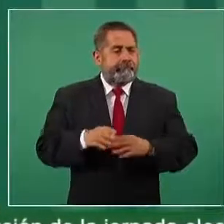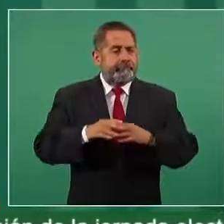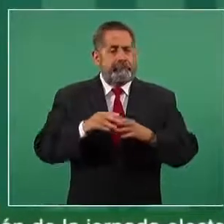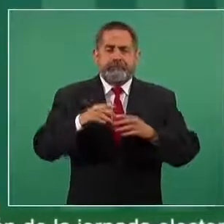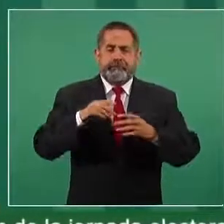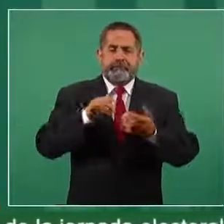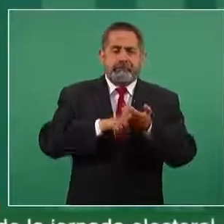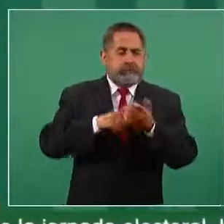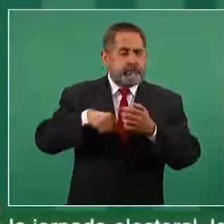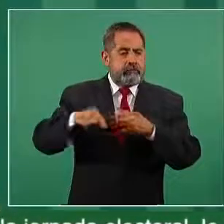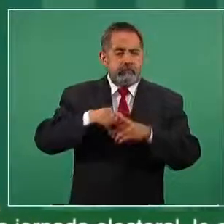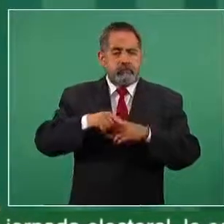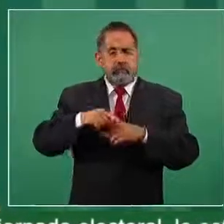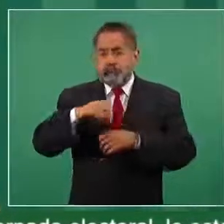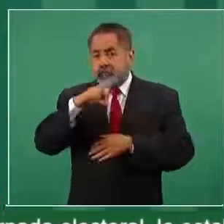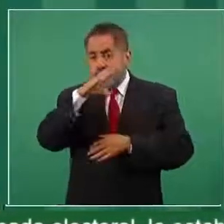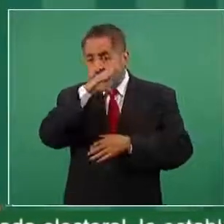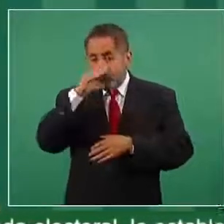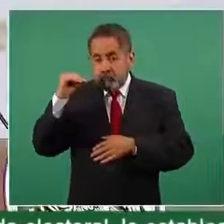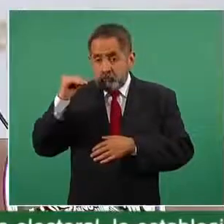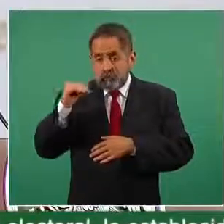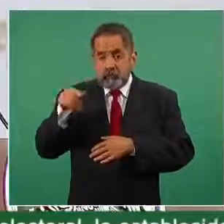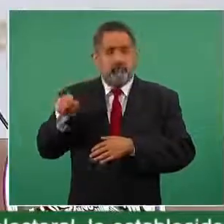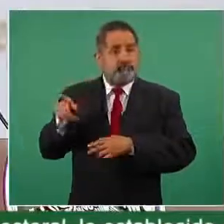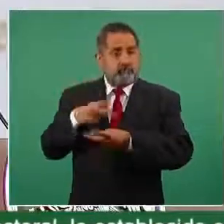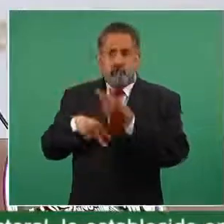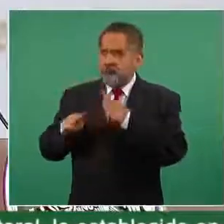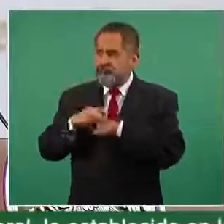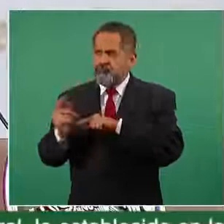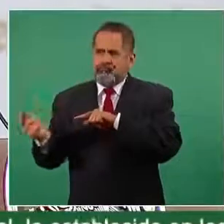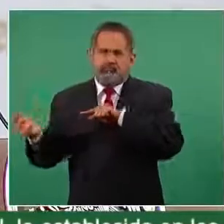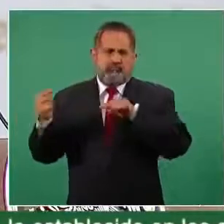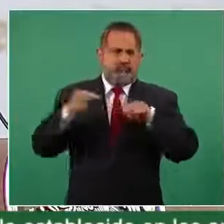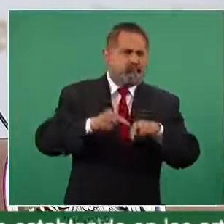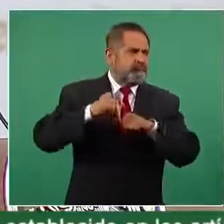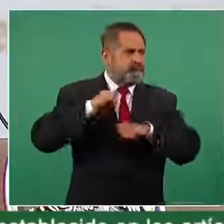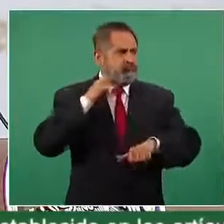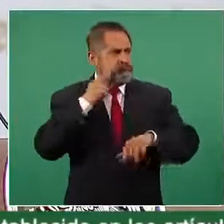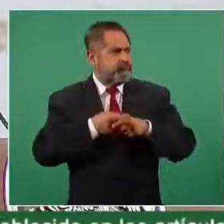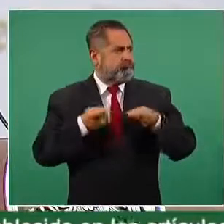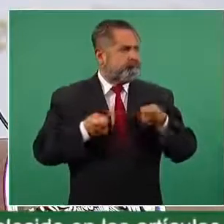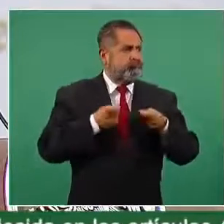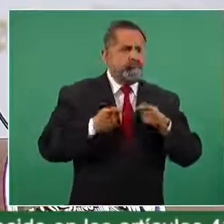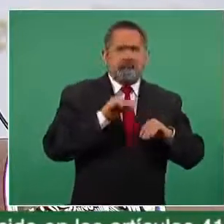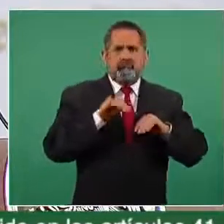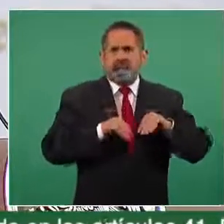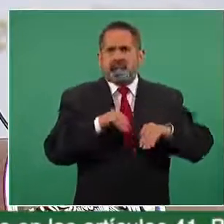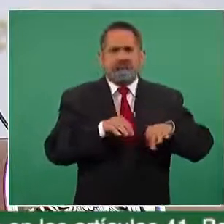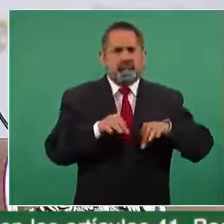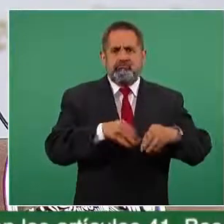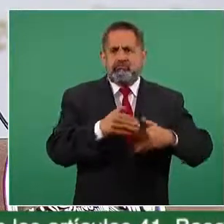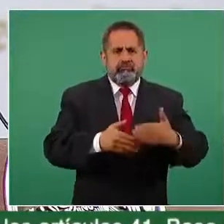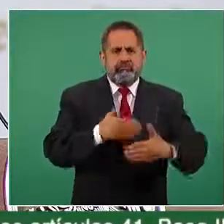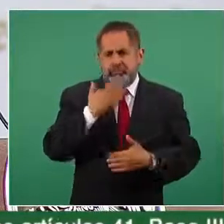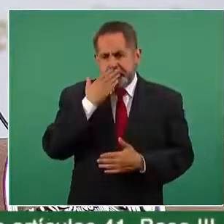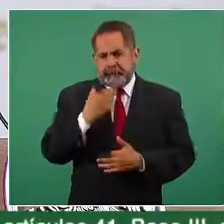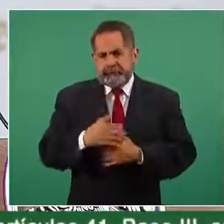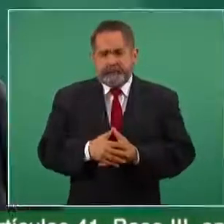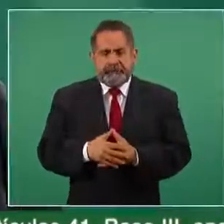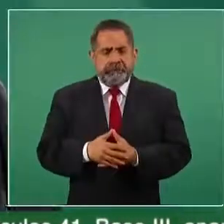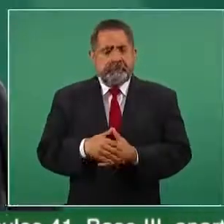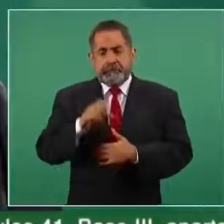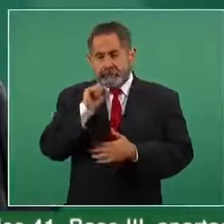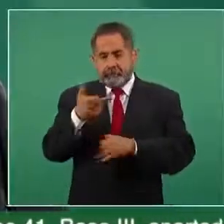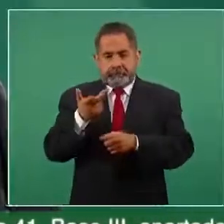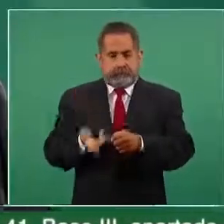enfermeras, médicos cubanos se hicieron cargo de este hospital. Y lo mismo de hospitales